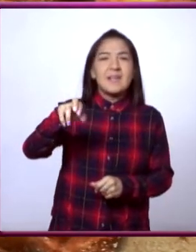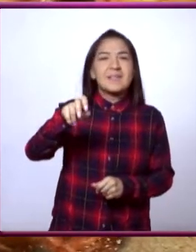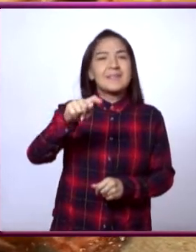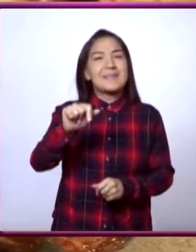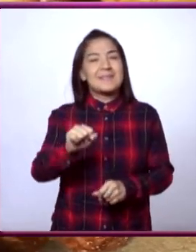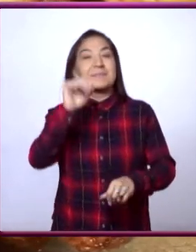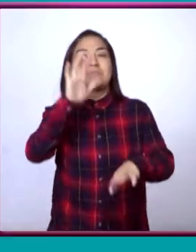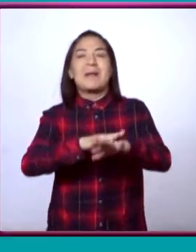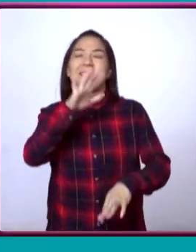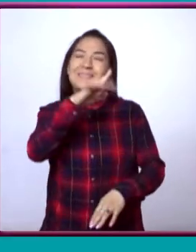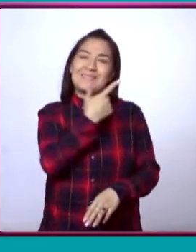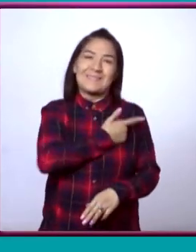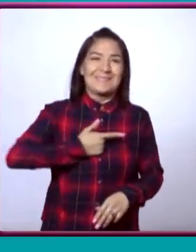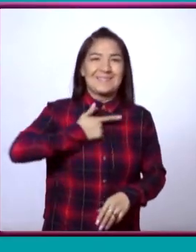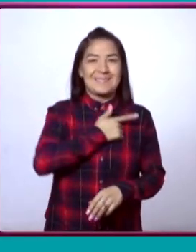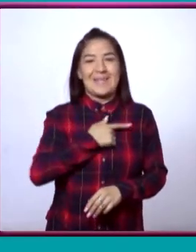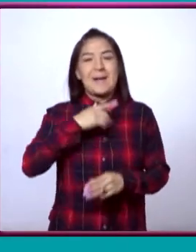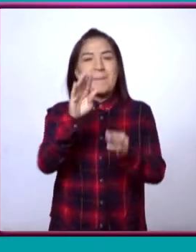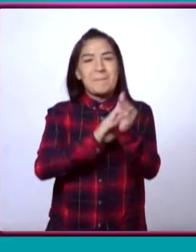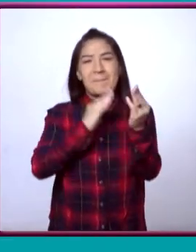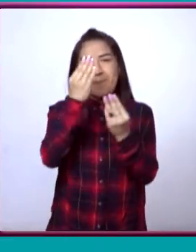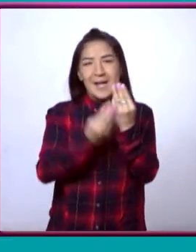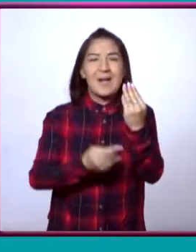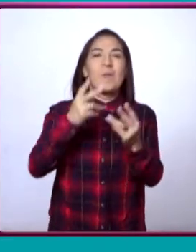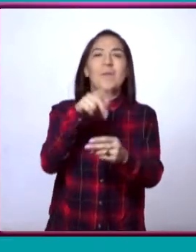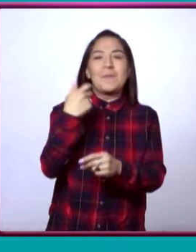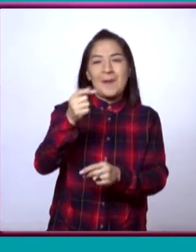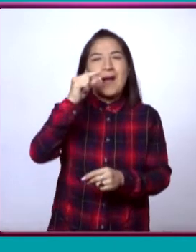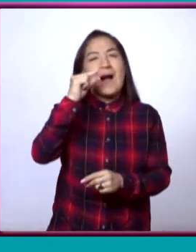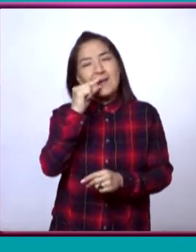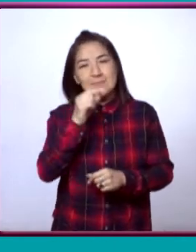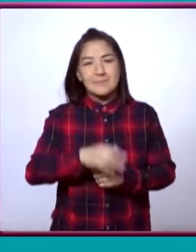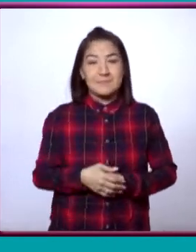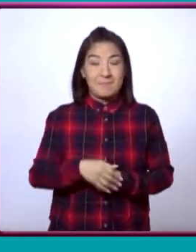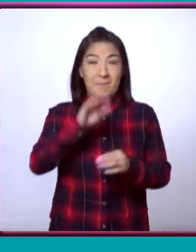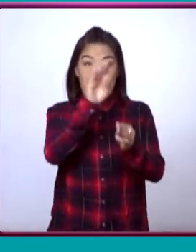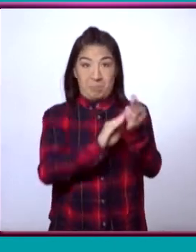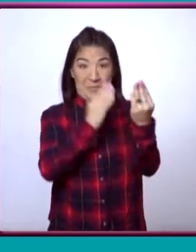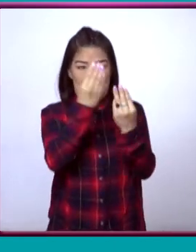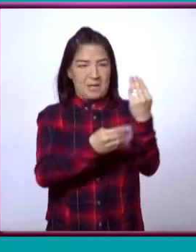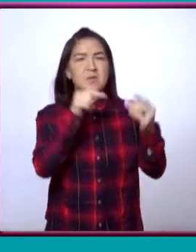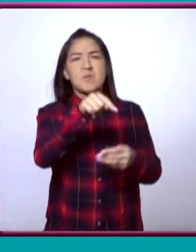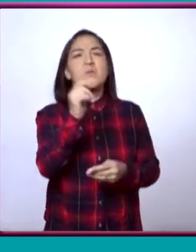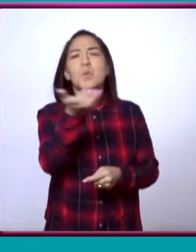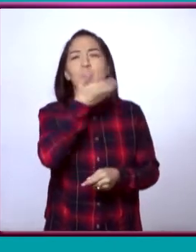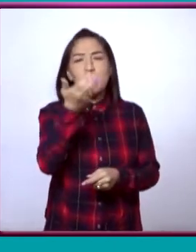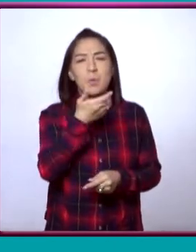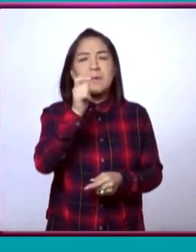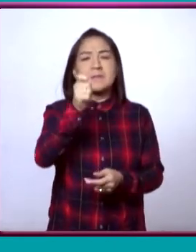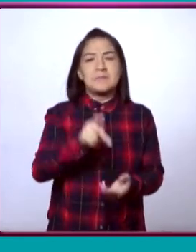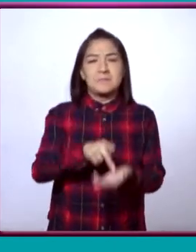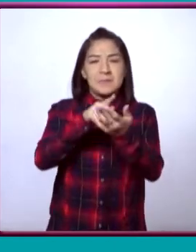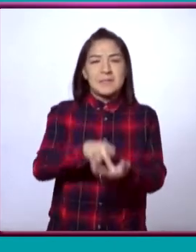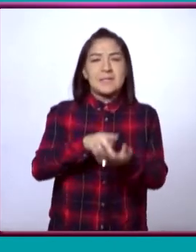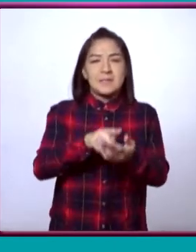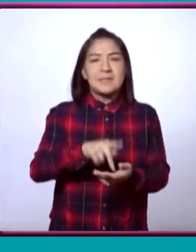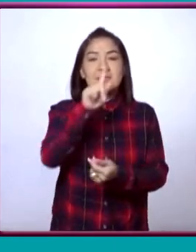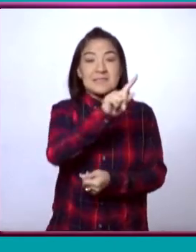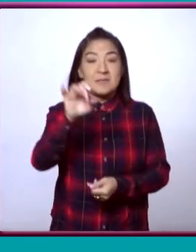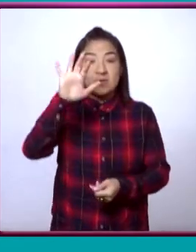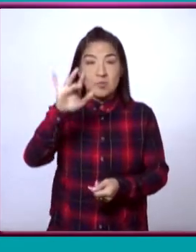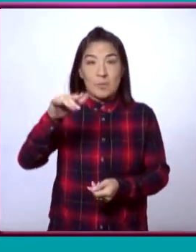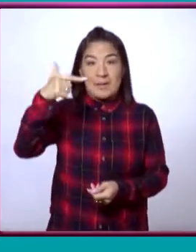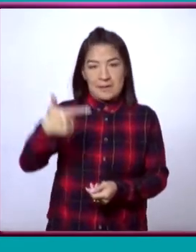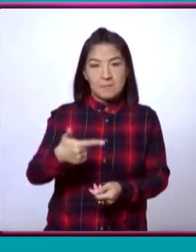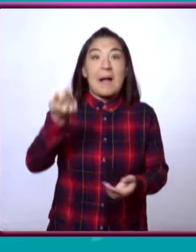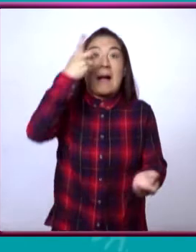y nueces. En un plátano común que pesa más o menos 150 gramos, hay 600